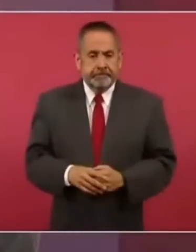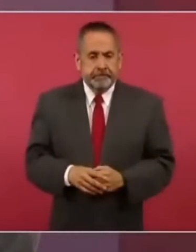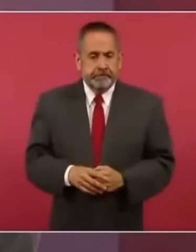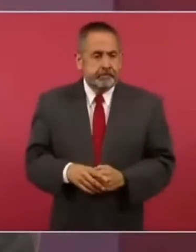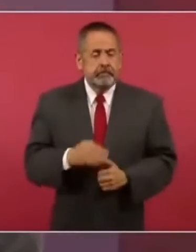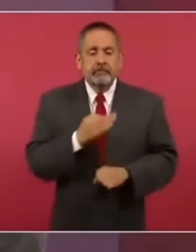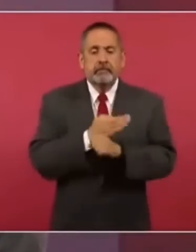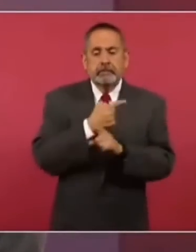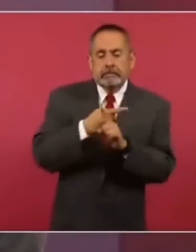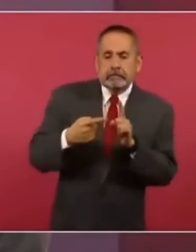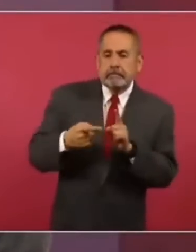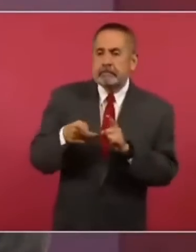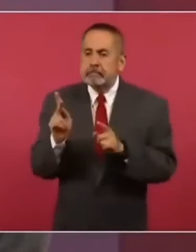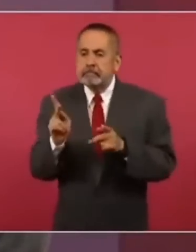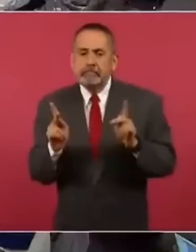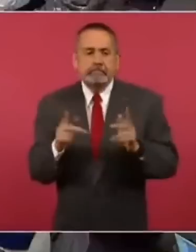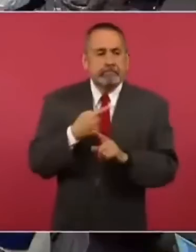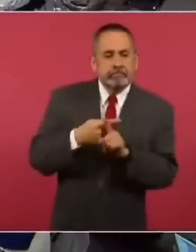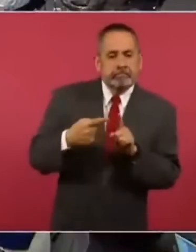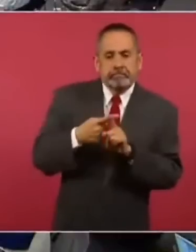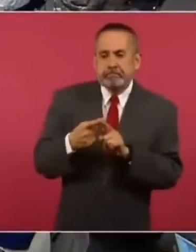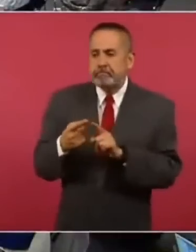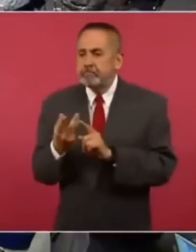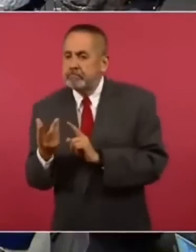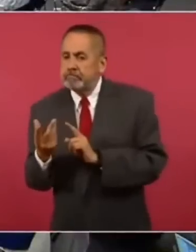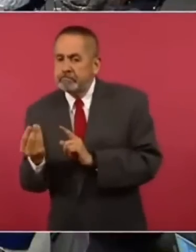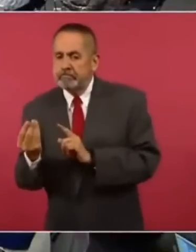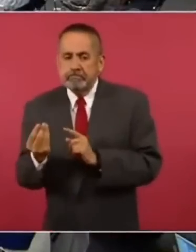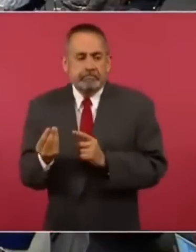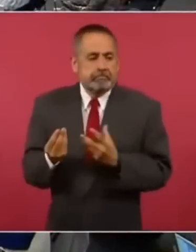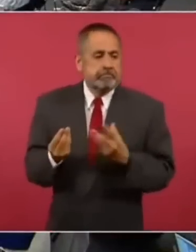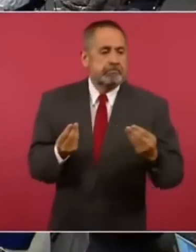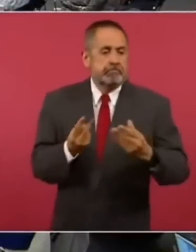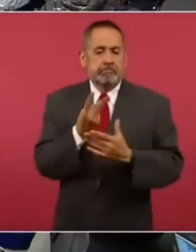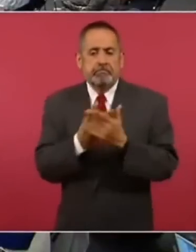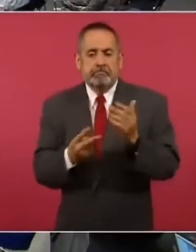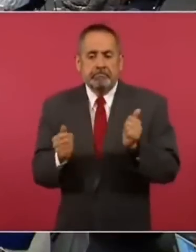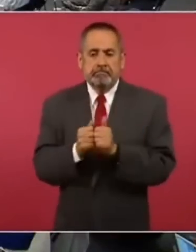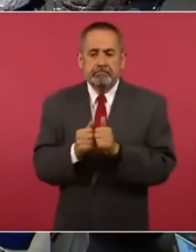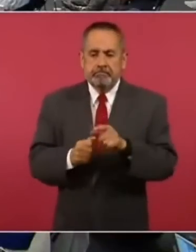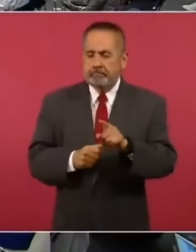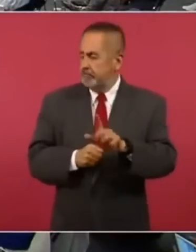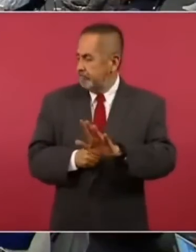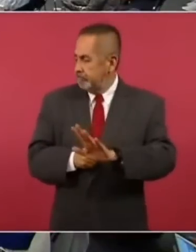medias tintas, ya no se puede